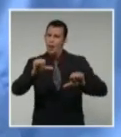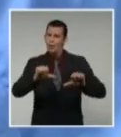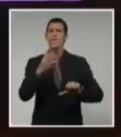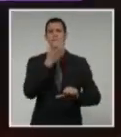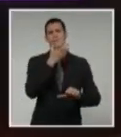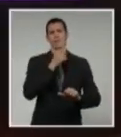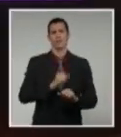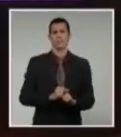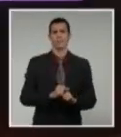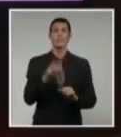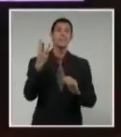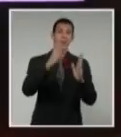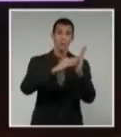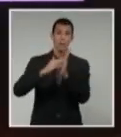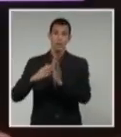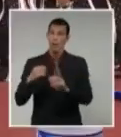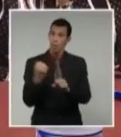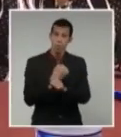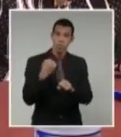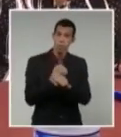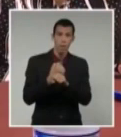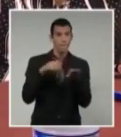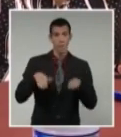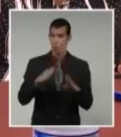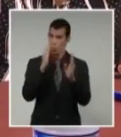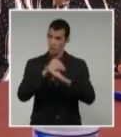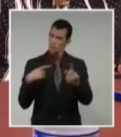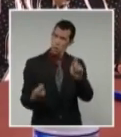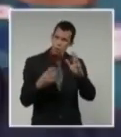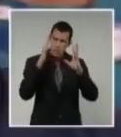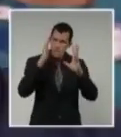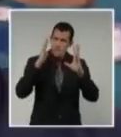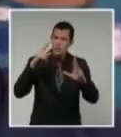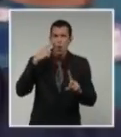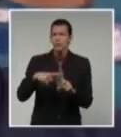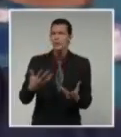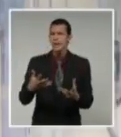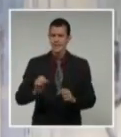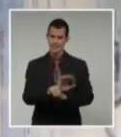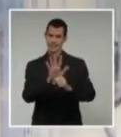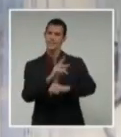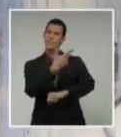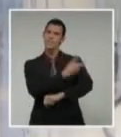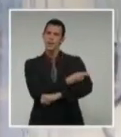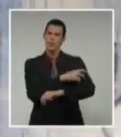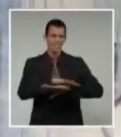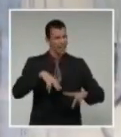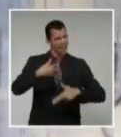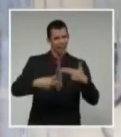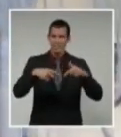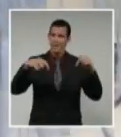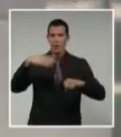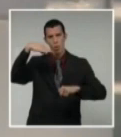estudió y descubrió lo de la fiebre amarilla y por supuesto también la cura decir es muy